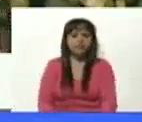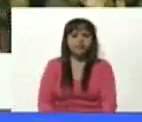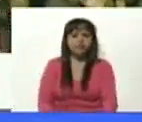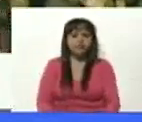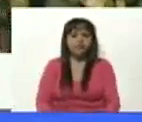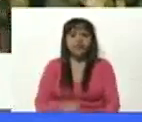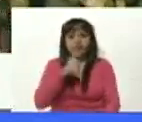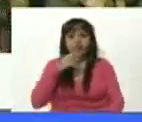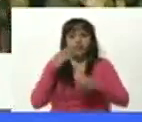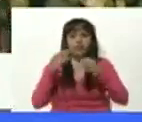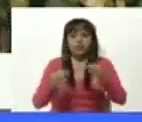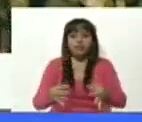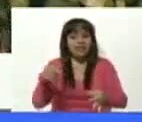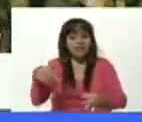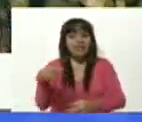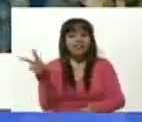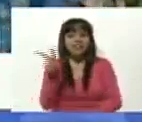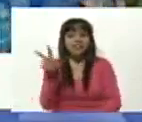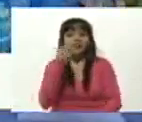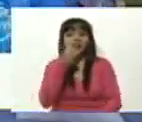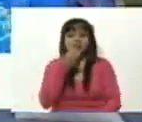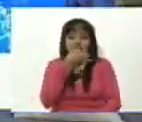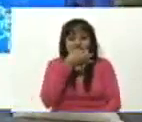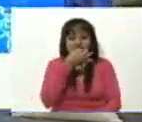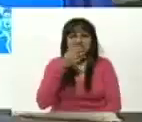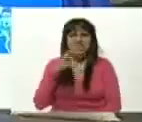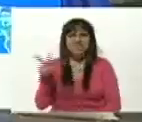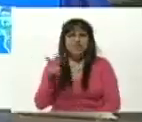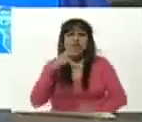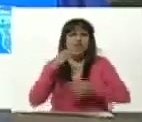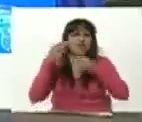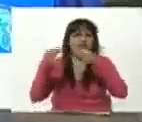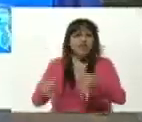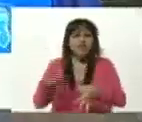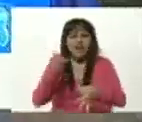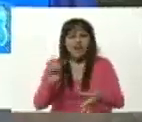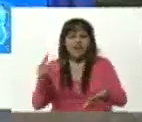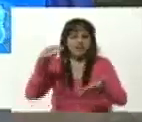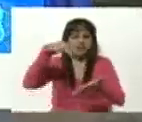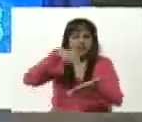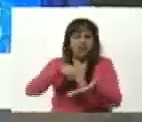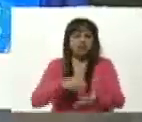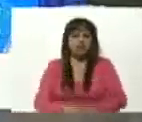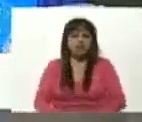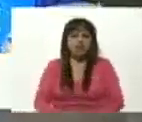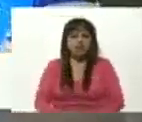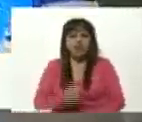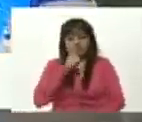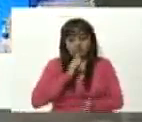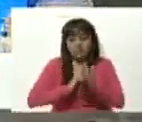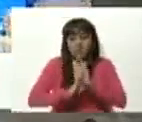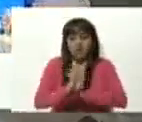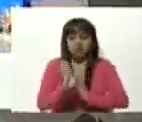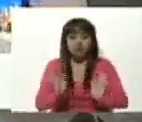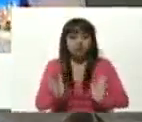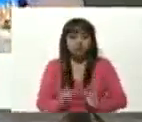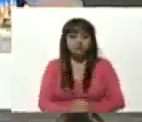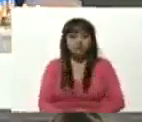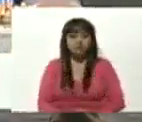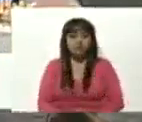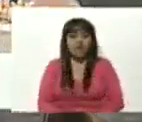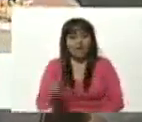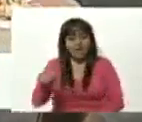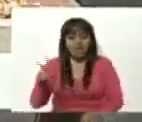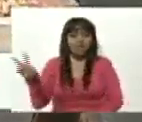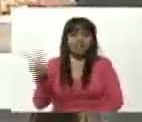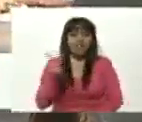verdad, miren, esta es la Venezuela verde, la Venezuela de verdad, la Venezuela que se está levantando en silencio. Esta es la